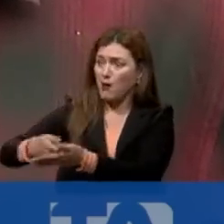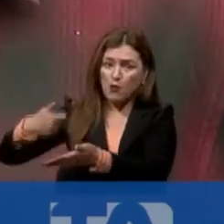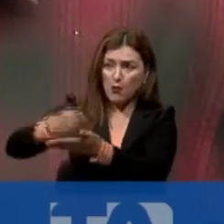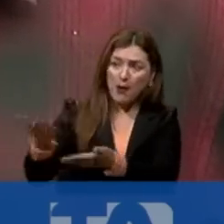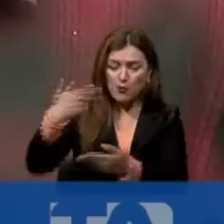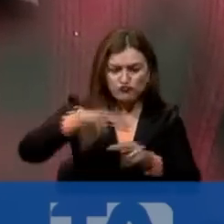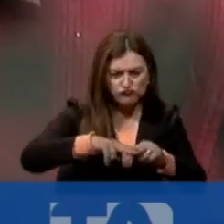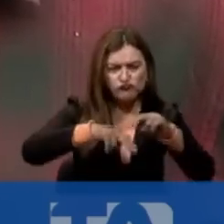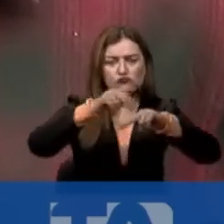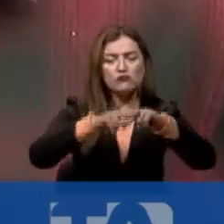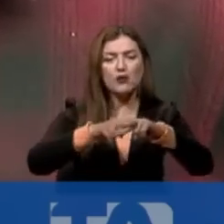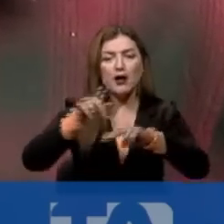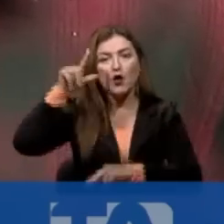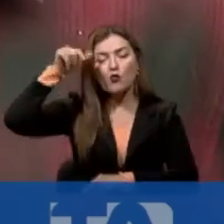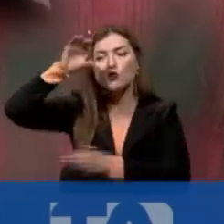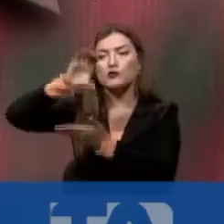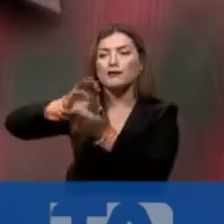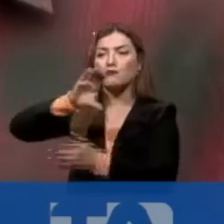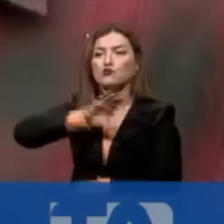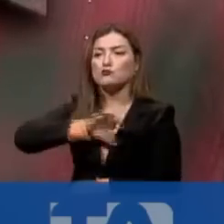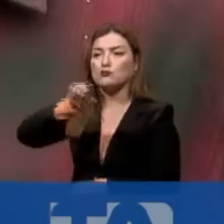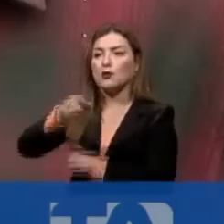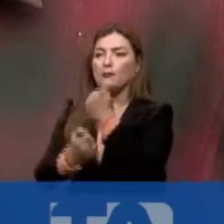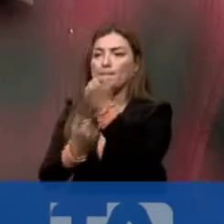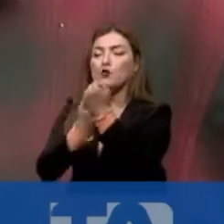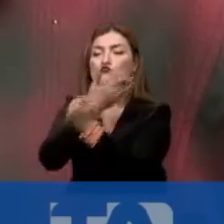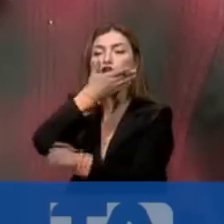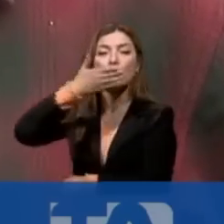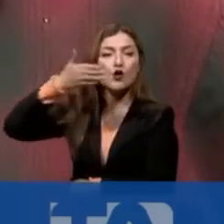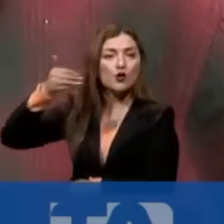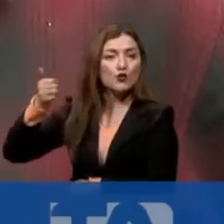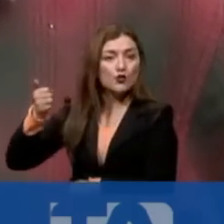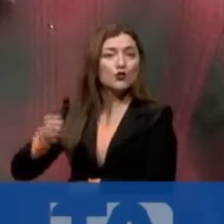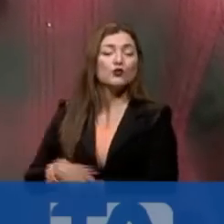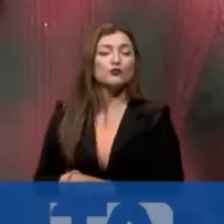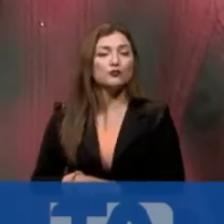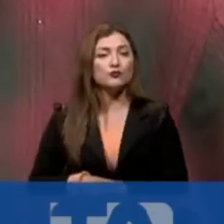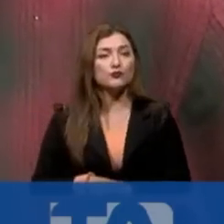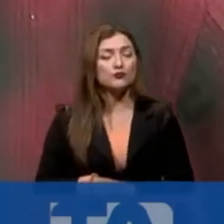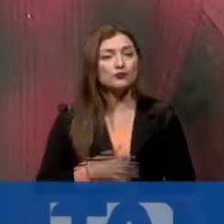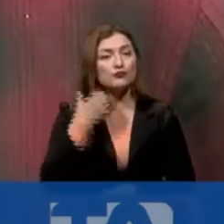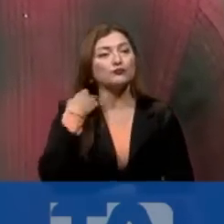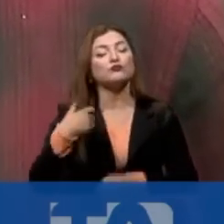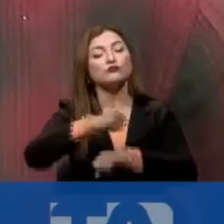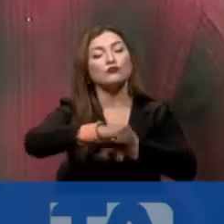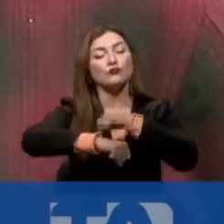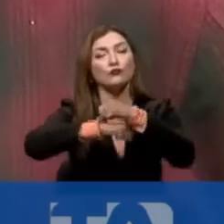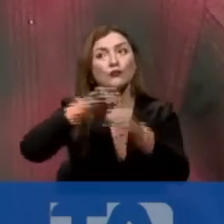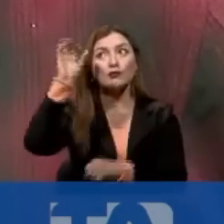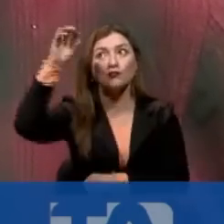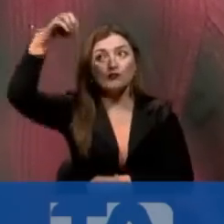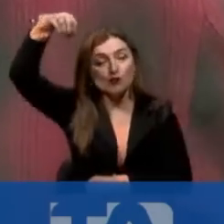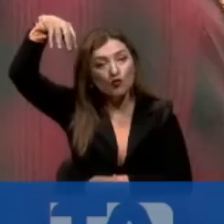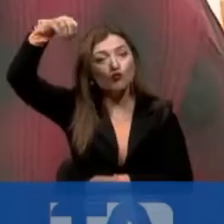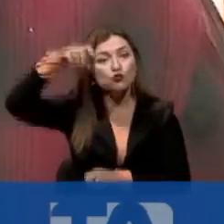del apoyo del gobierno central para que se mejore y se dé una mejor estructura, con la iluminación, la